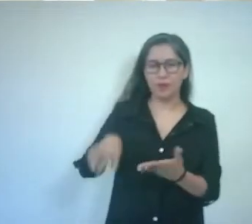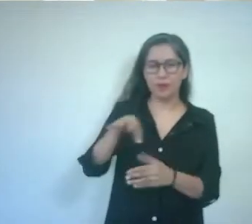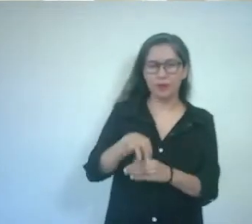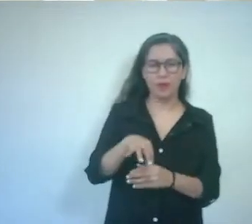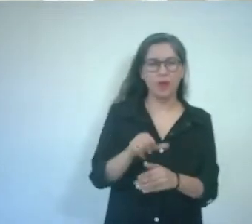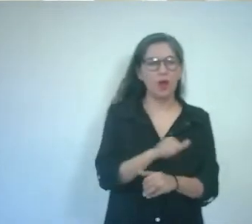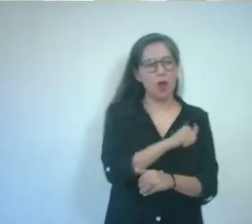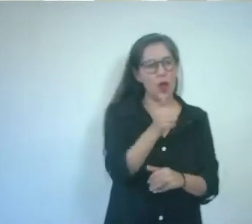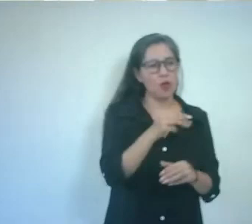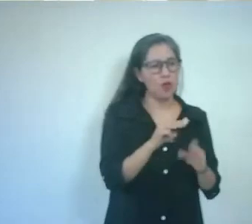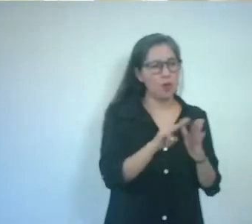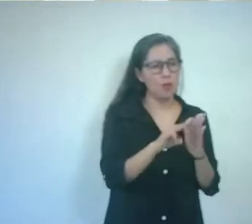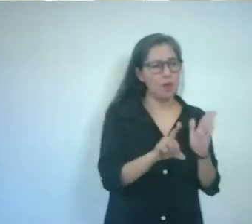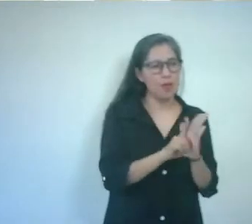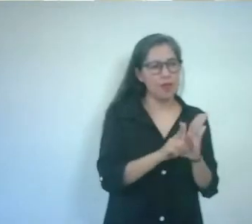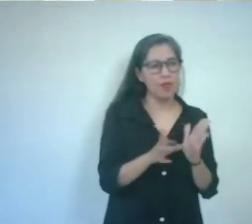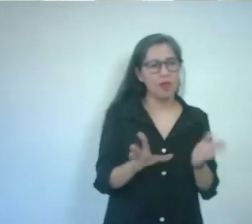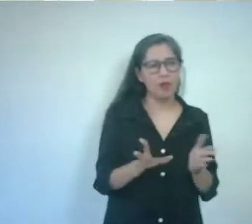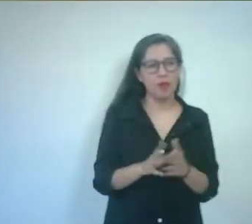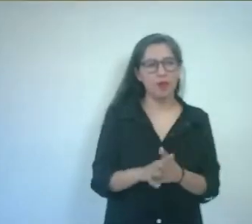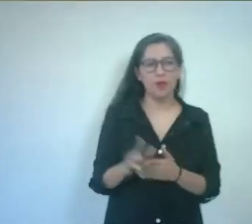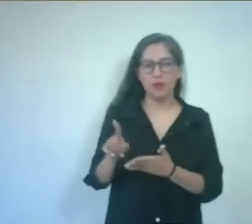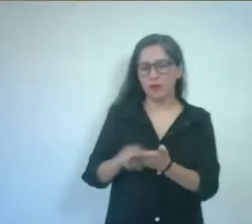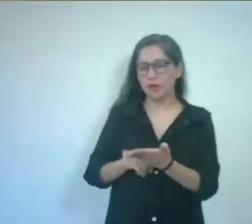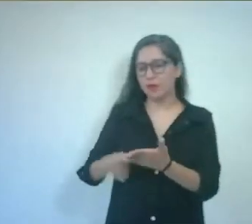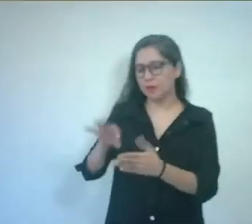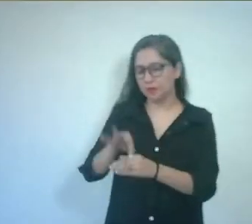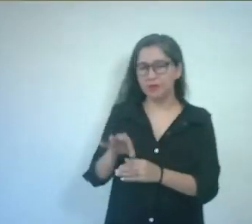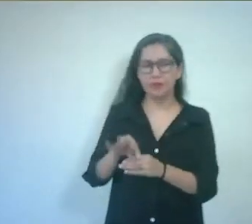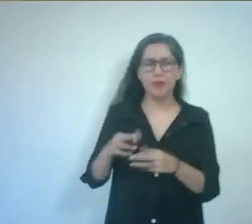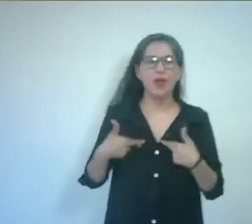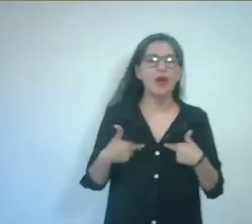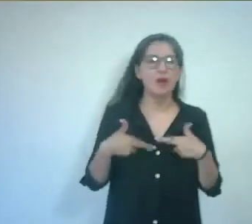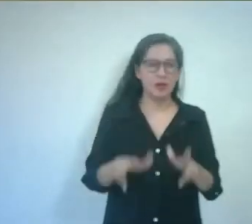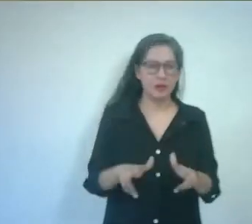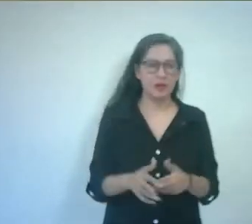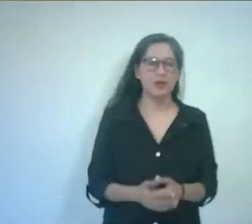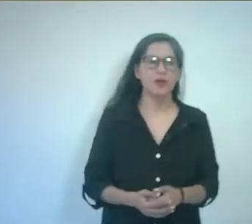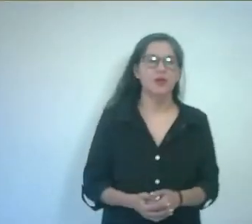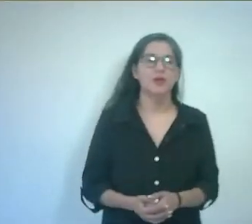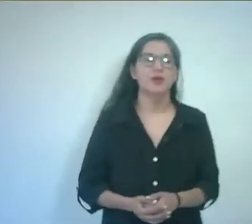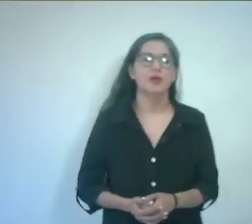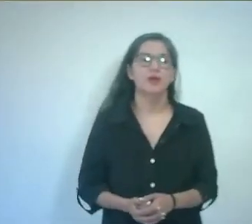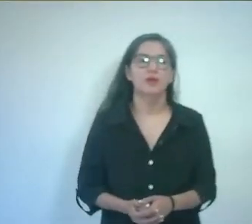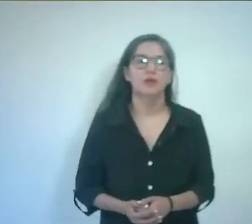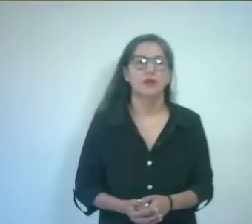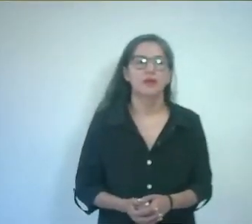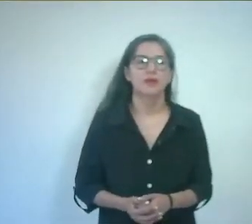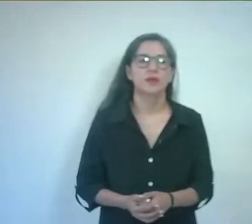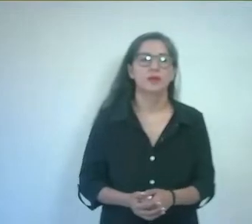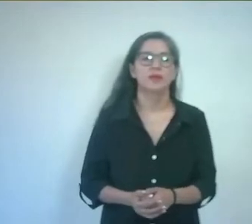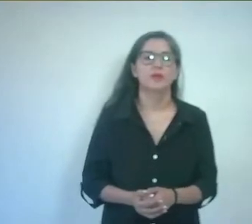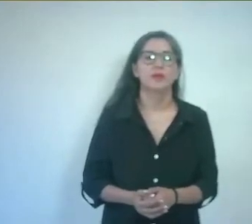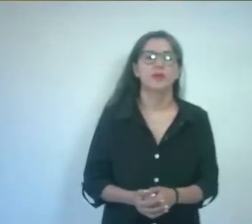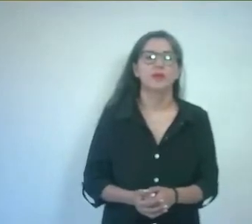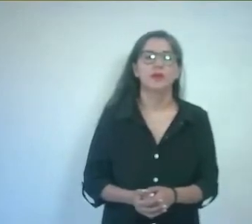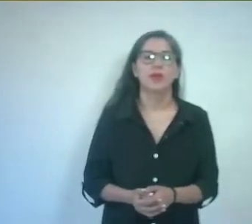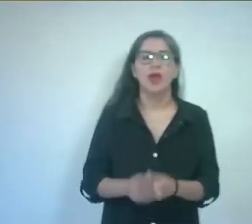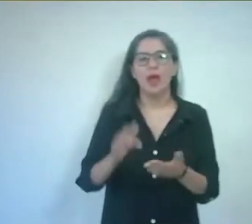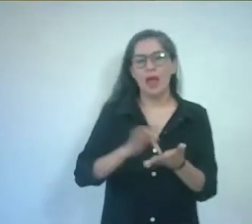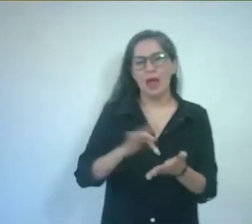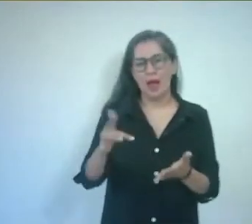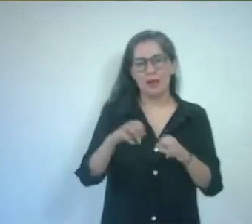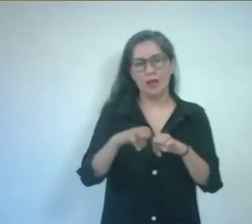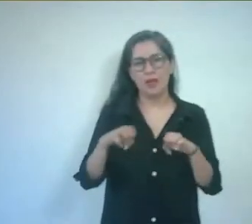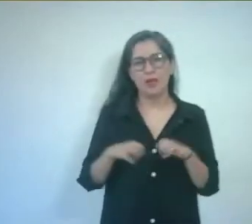otro método, pero también son electos por una representación. Agradecerle a todo el equipo del CEPAC